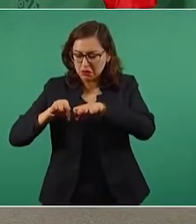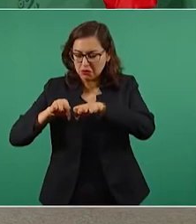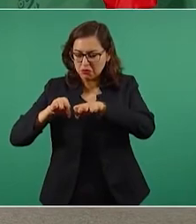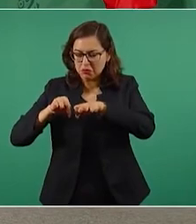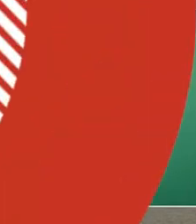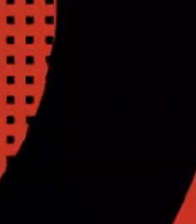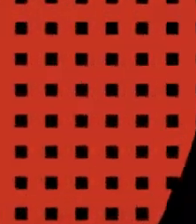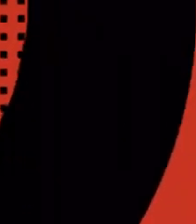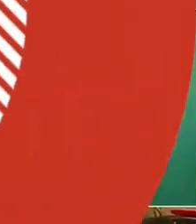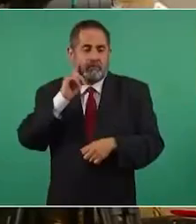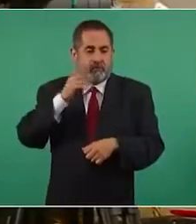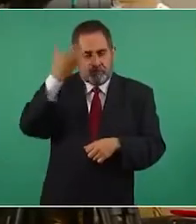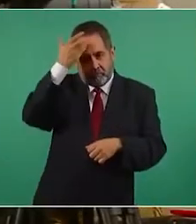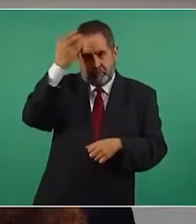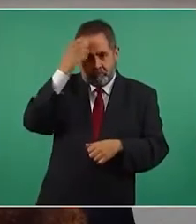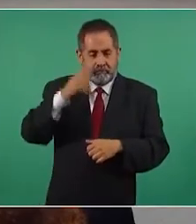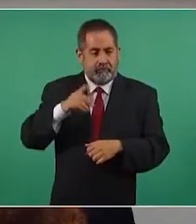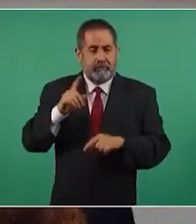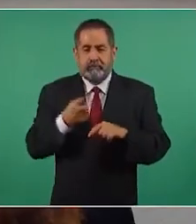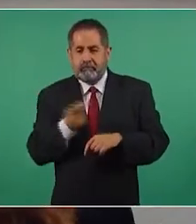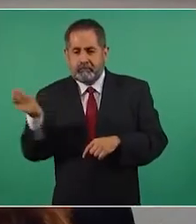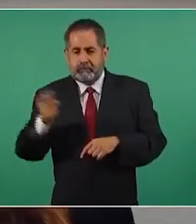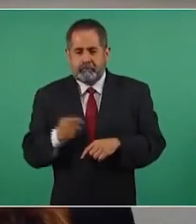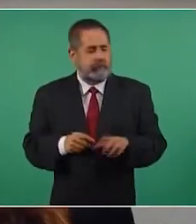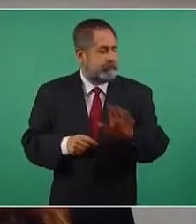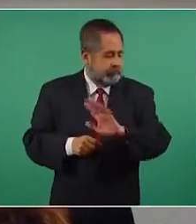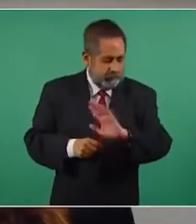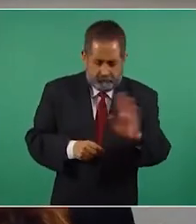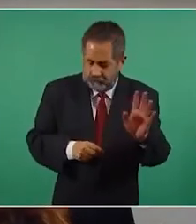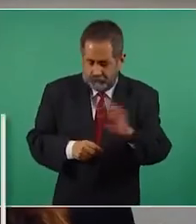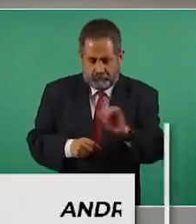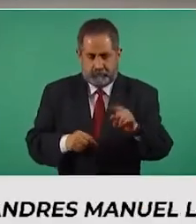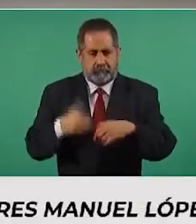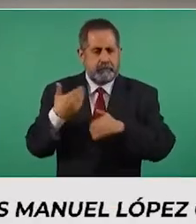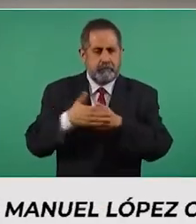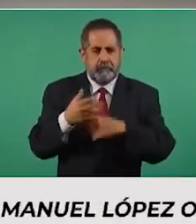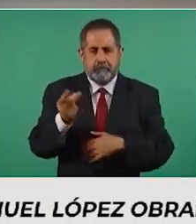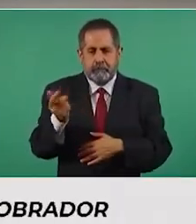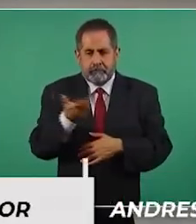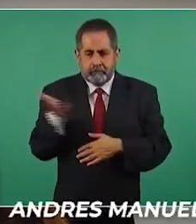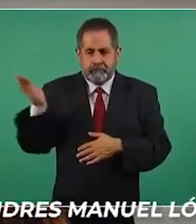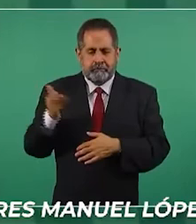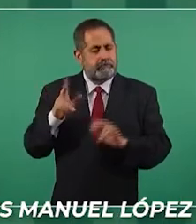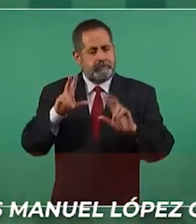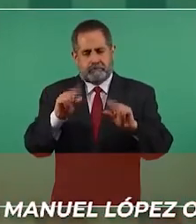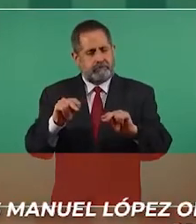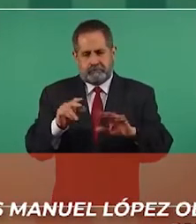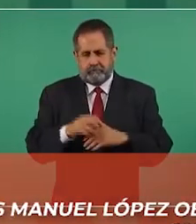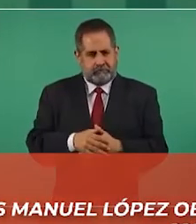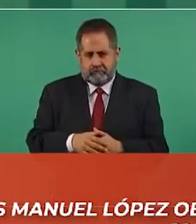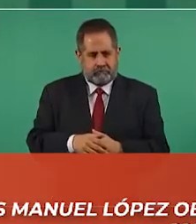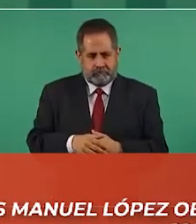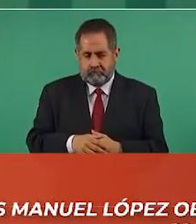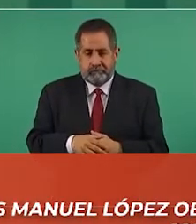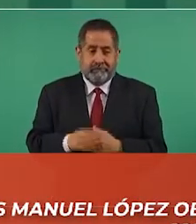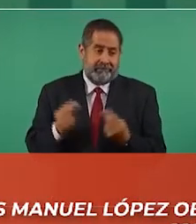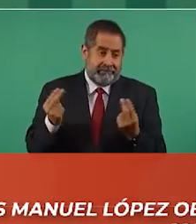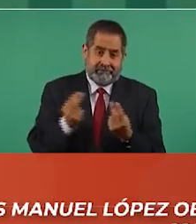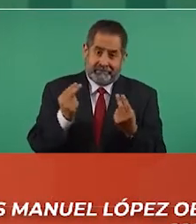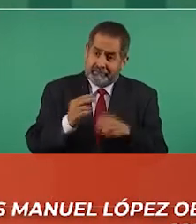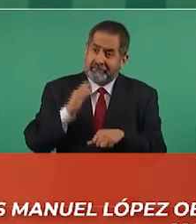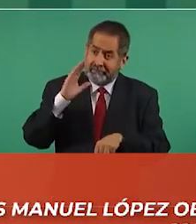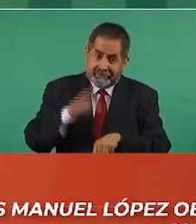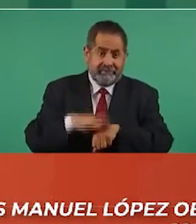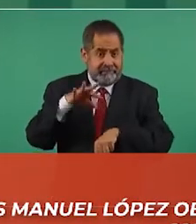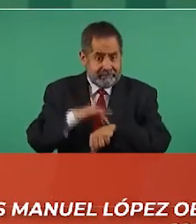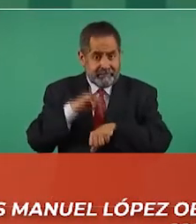pérdida de vidas. No va a haber despido de personal médico. Necesitamos